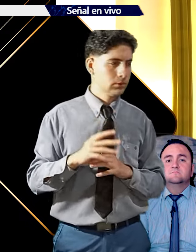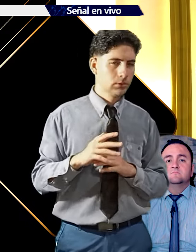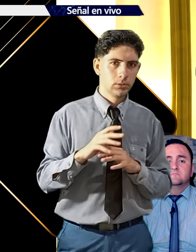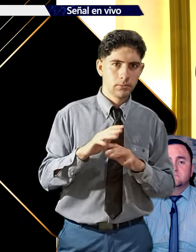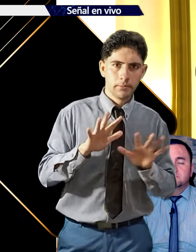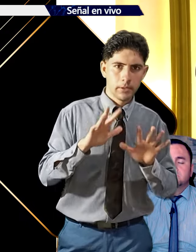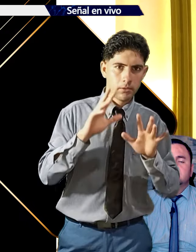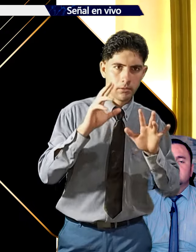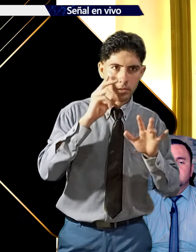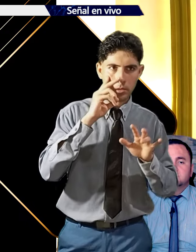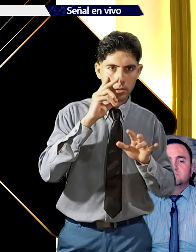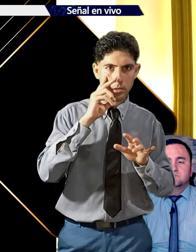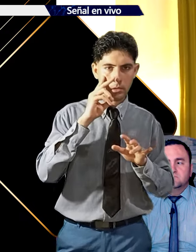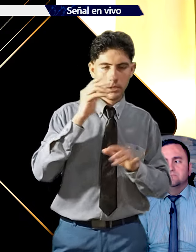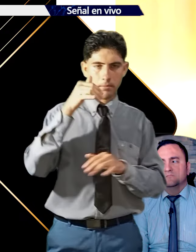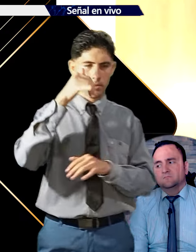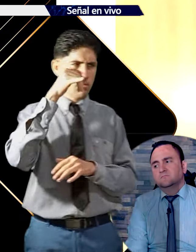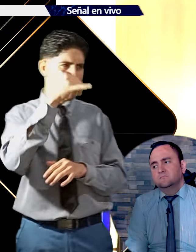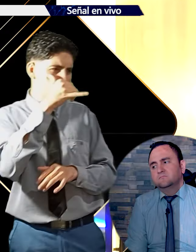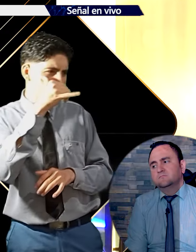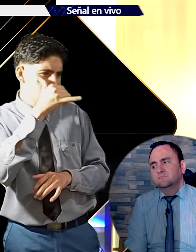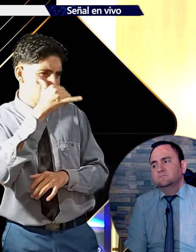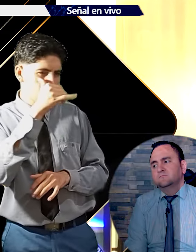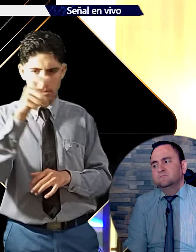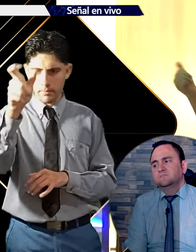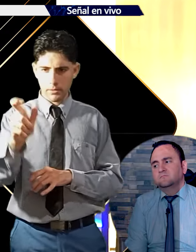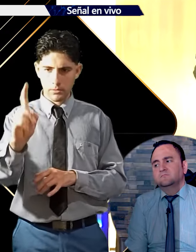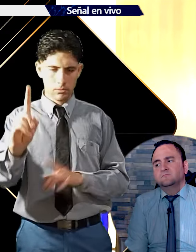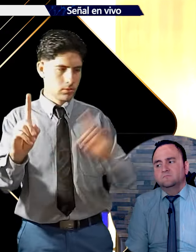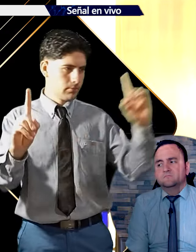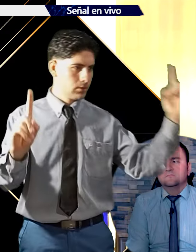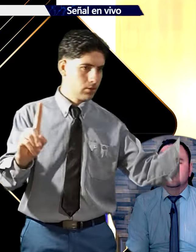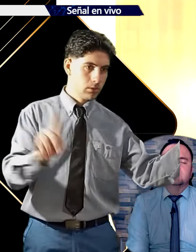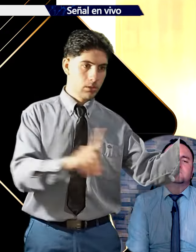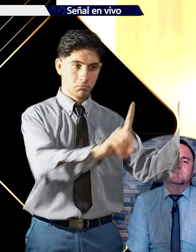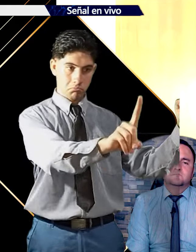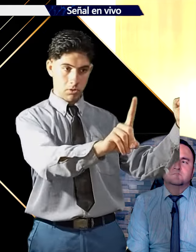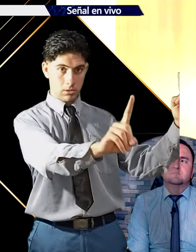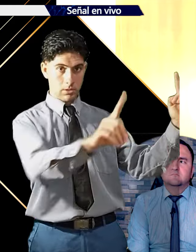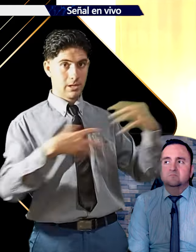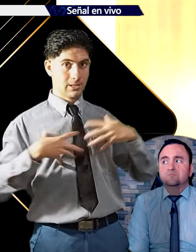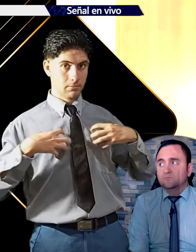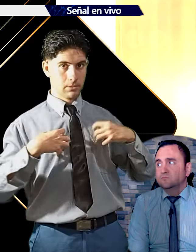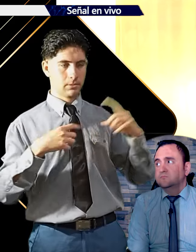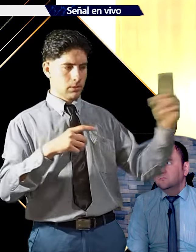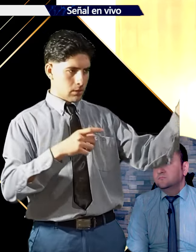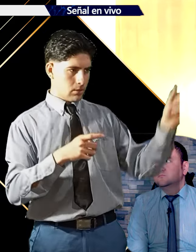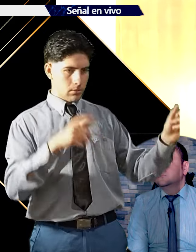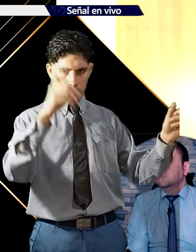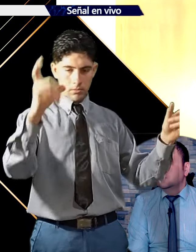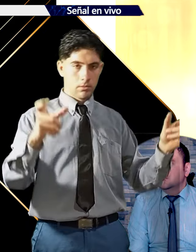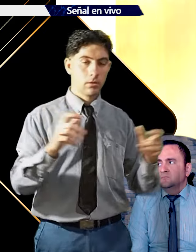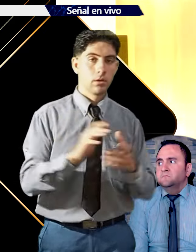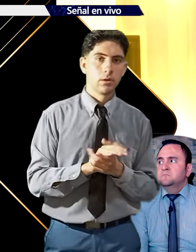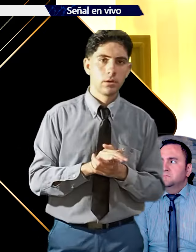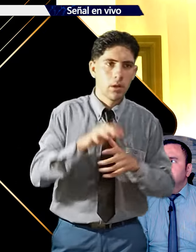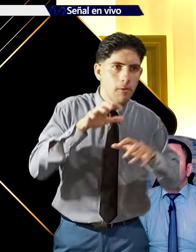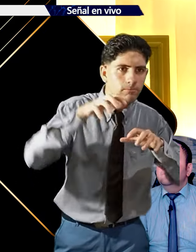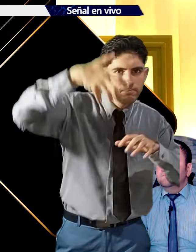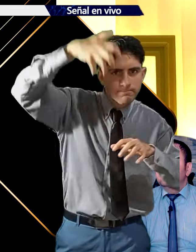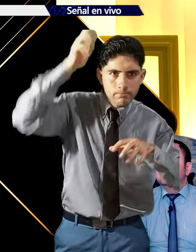a un lado, al otro lado otras personas, el león está aquí, el camarógrafo hace seguimiento y la presa está allá. Y entonces